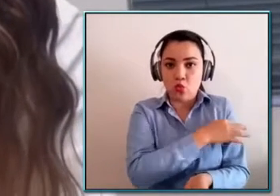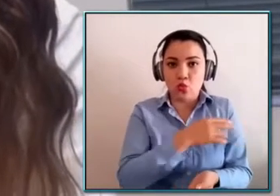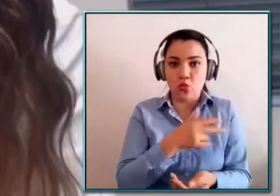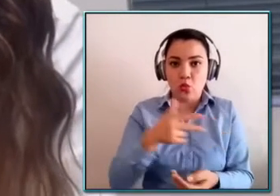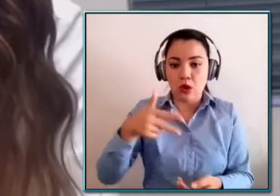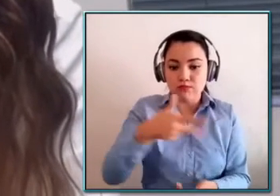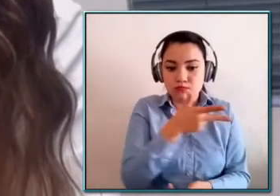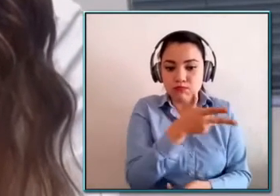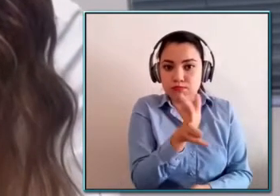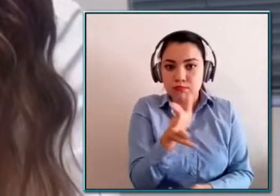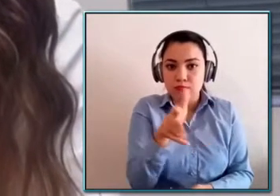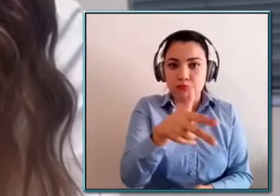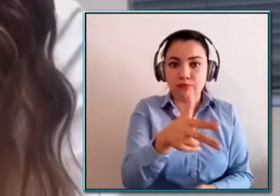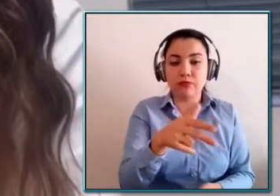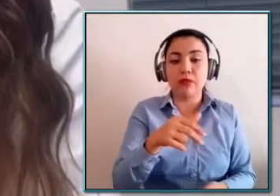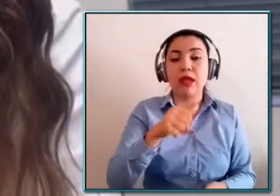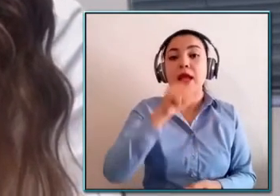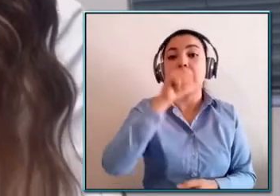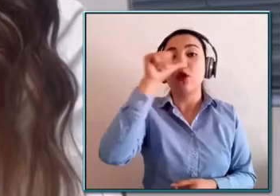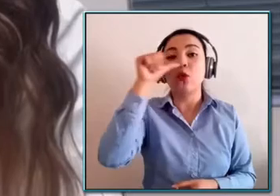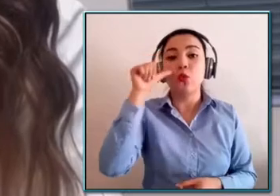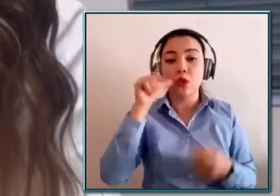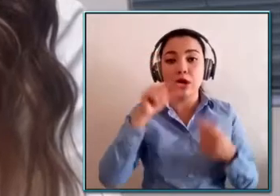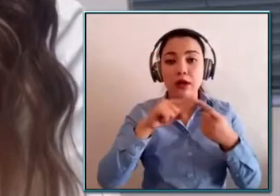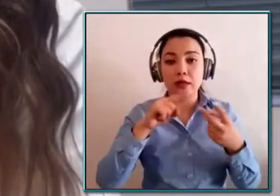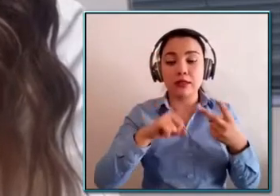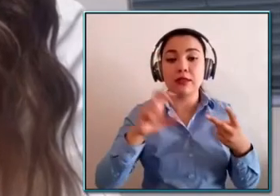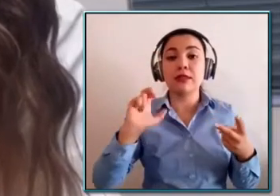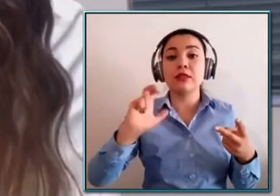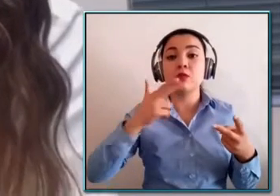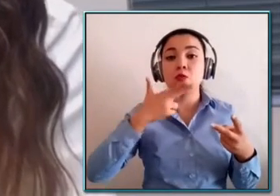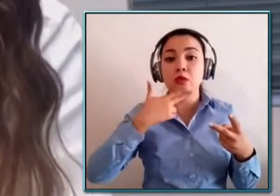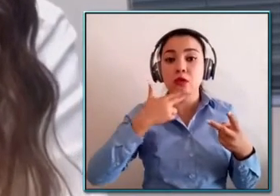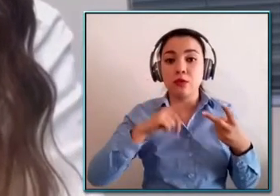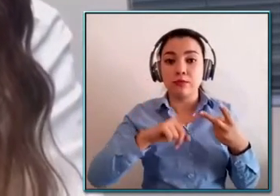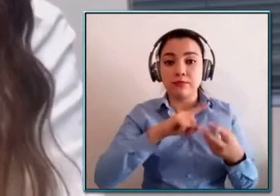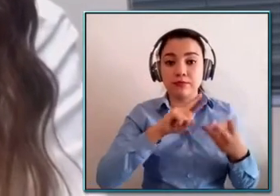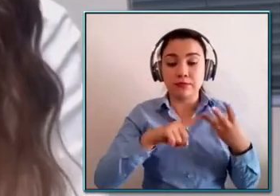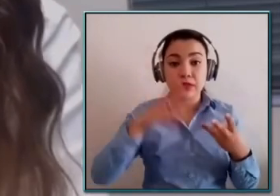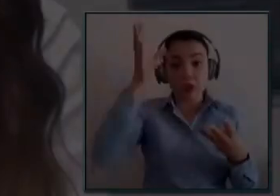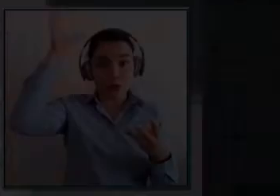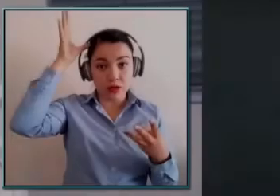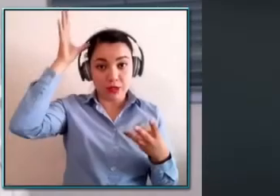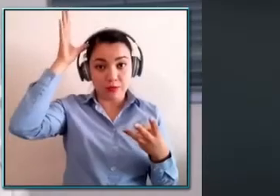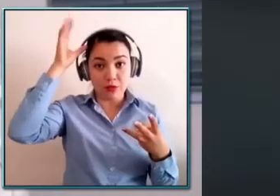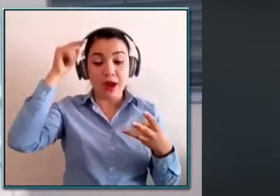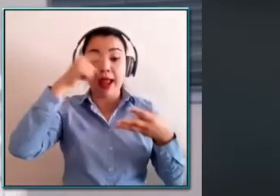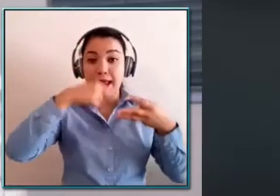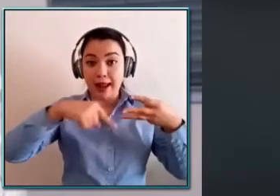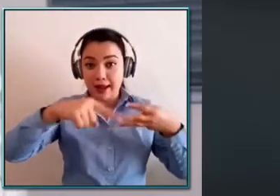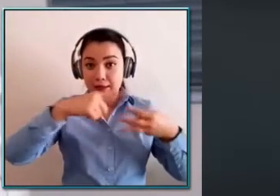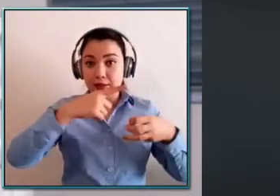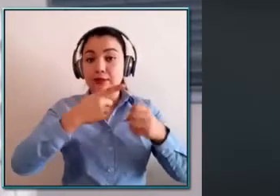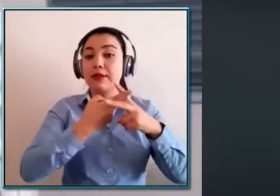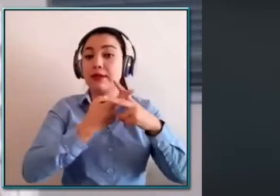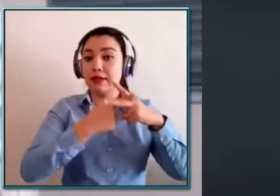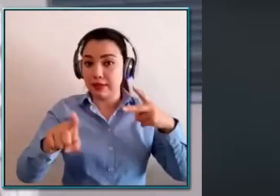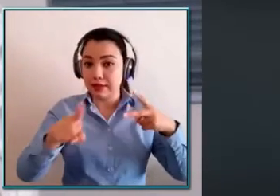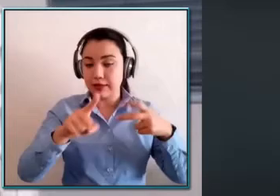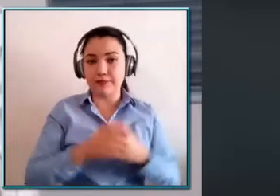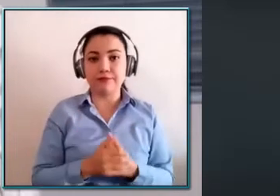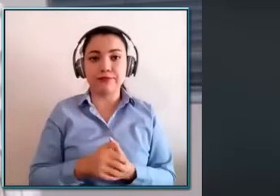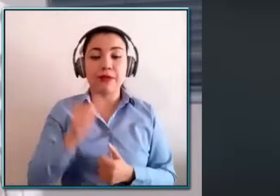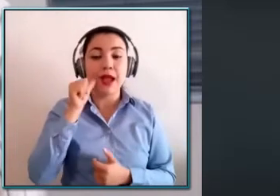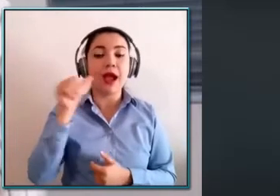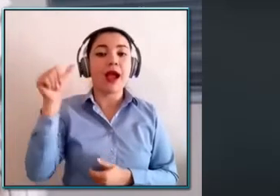ciudad juárez y cuauhtémoc y en próximas fechas le daremos si se encuentra en otras partes de nuestro estado habló pronto del día de ayer ya iniciamos